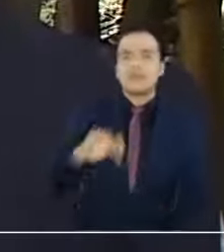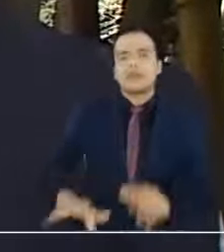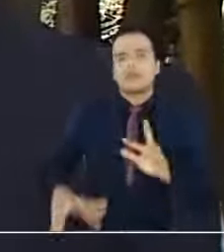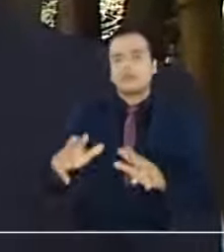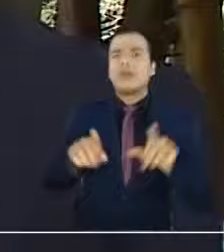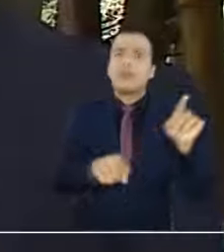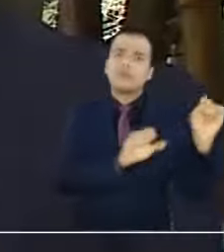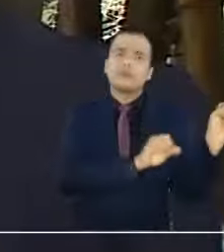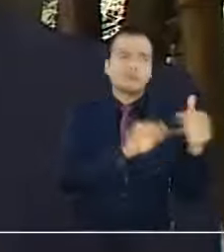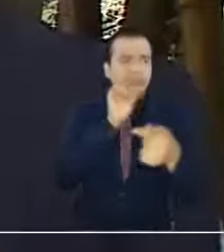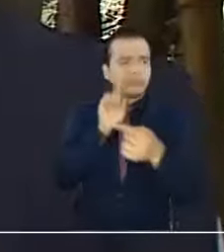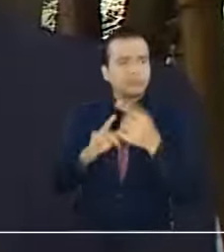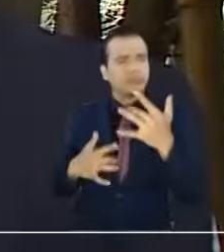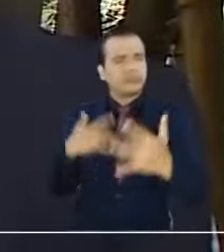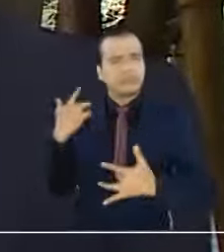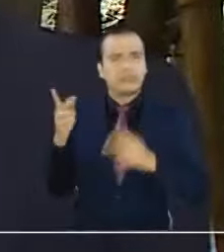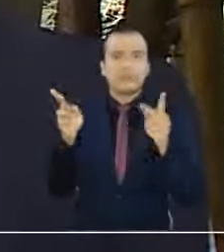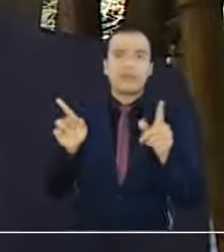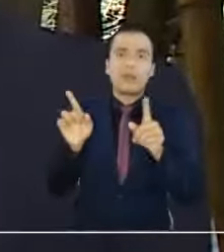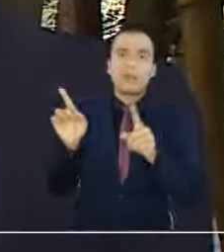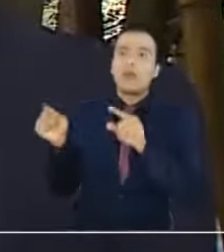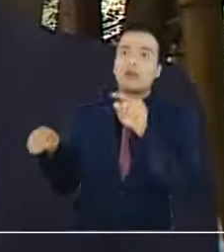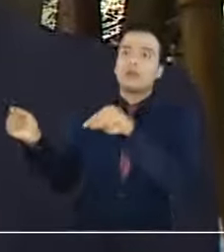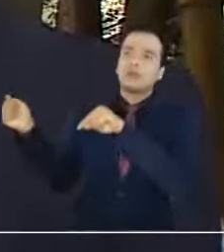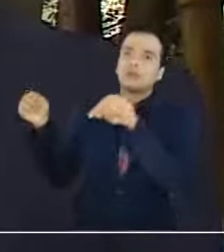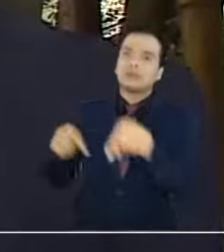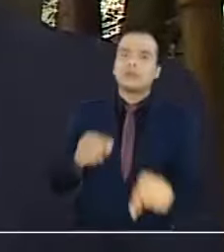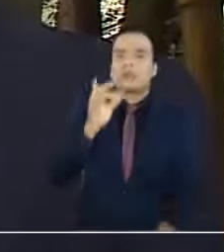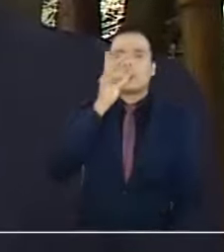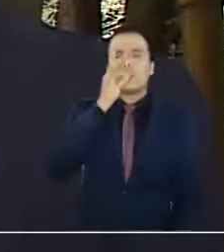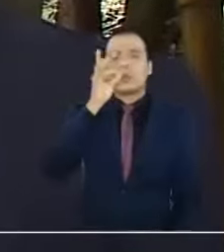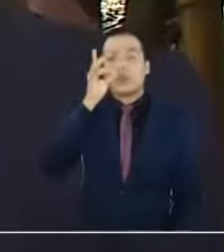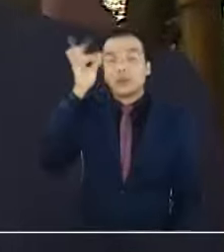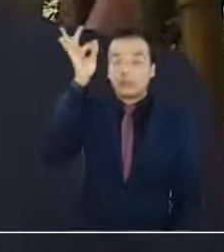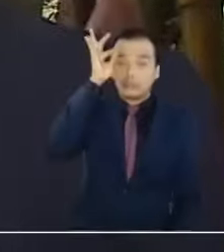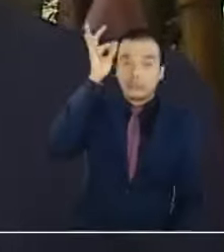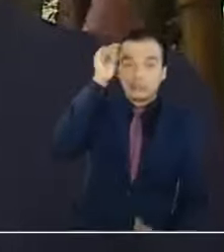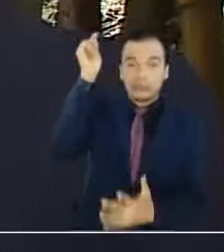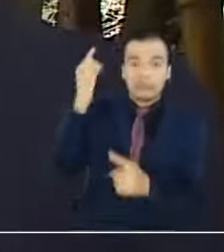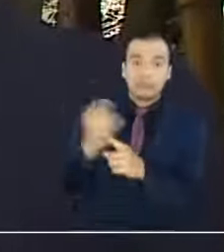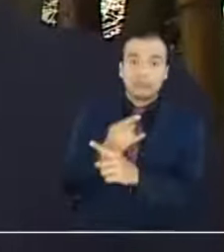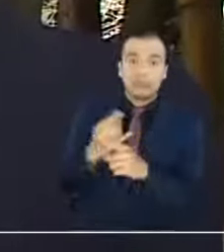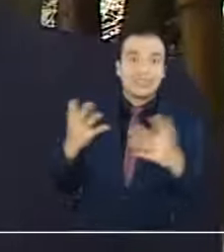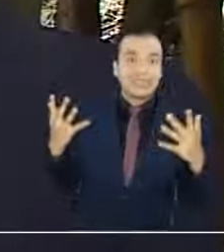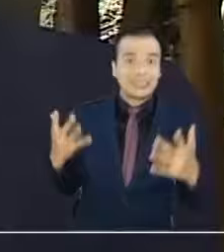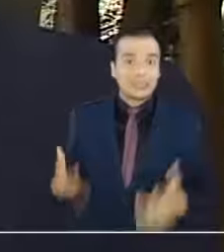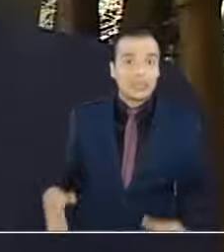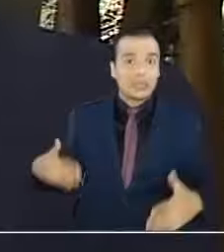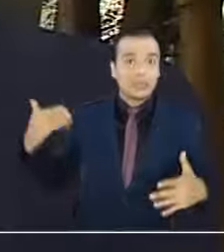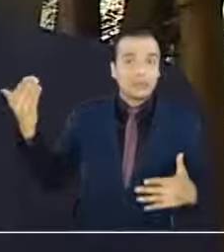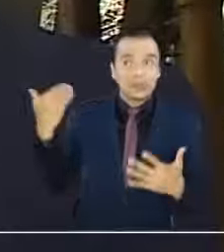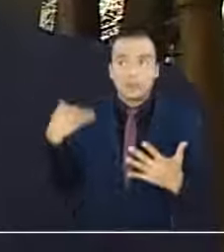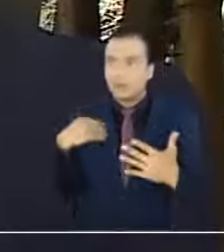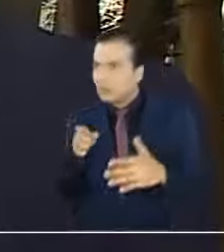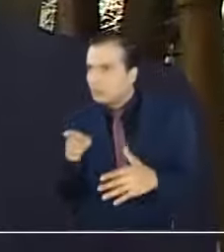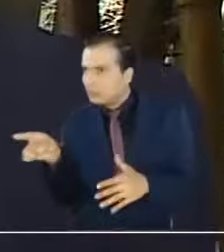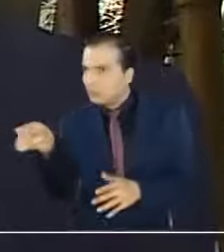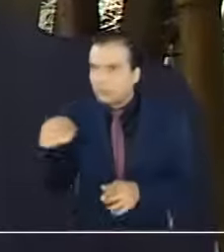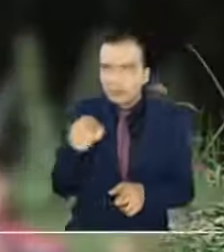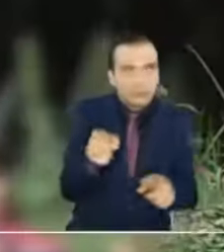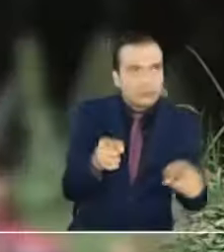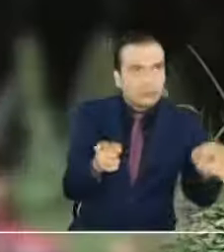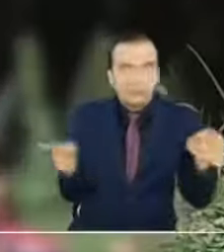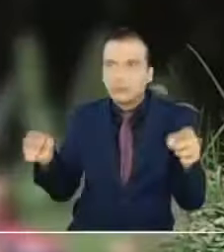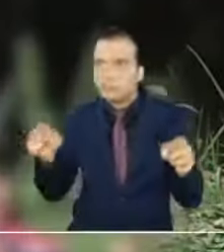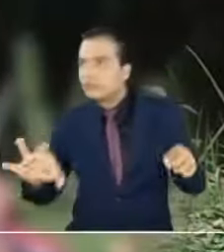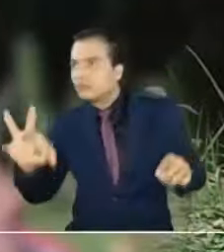consumir alucinógenos y después de eso salen por un lado o por el otro salen a a robar la